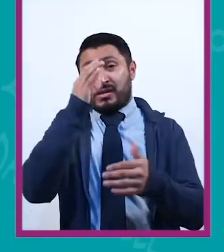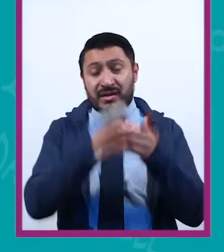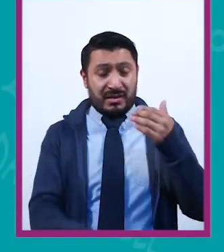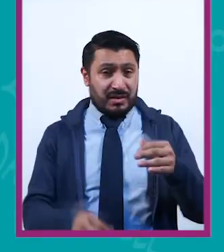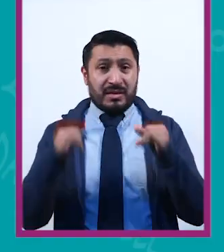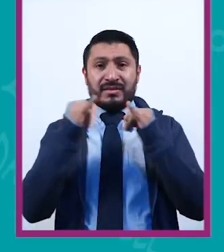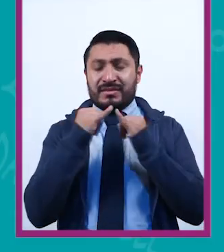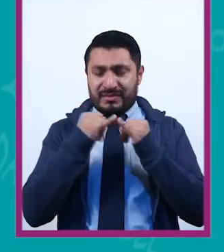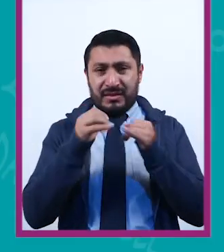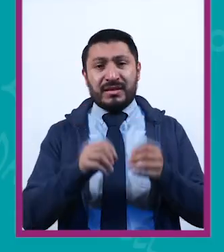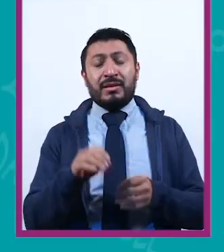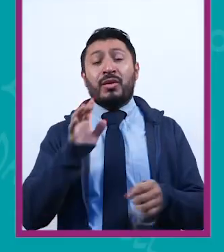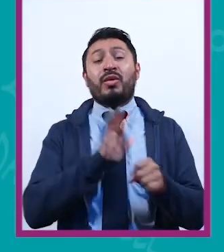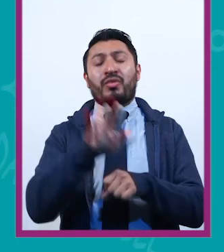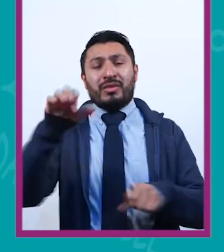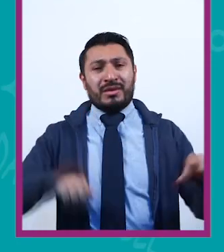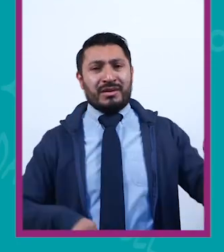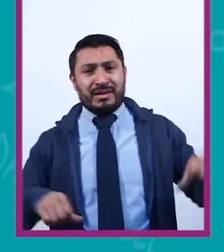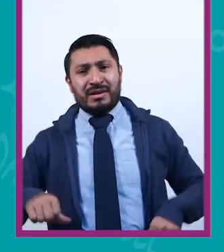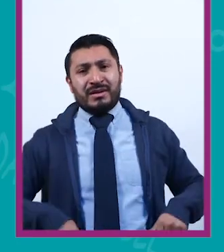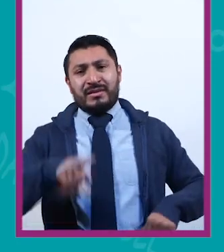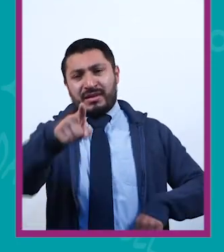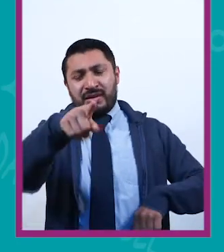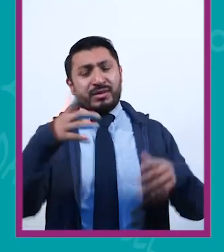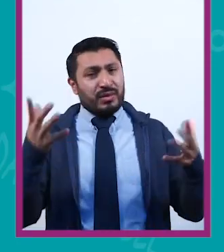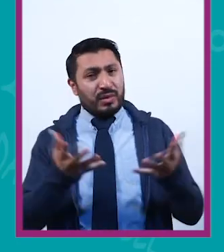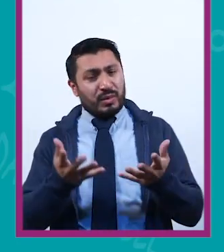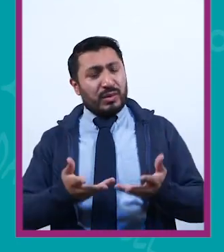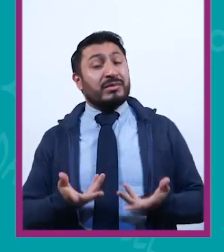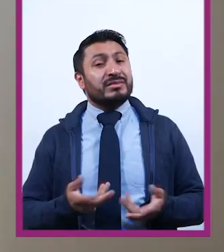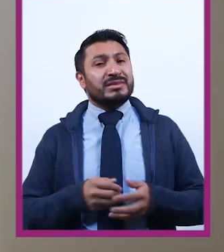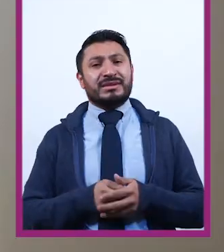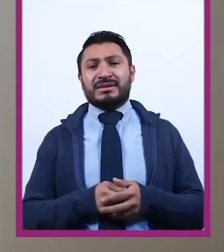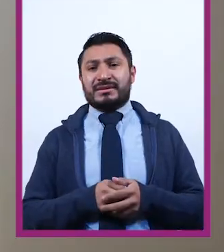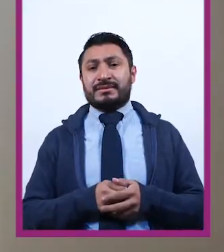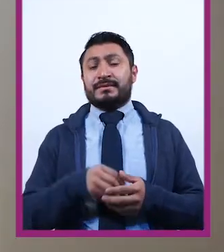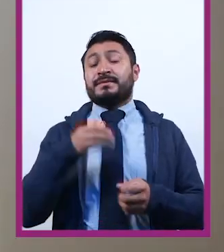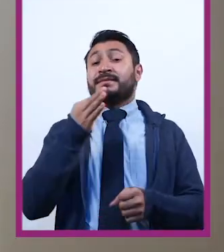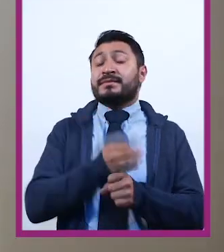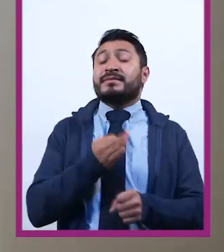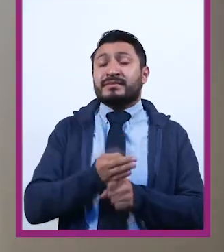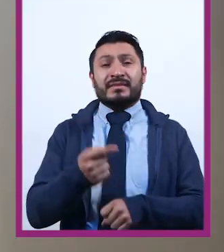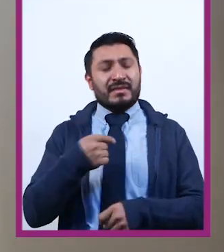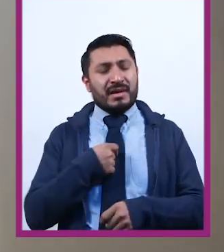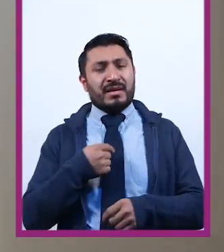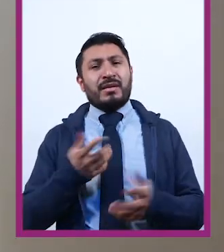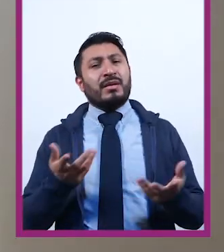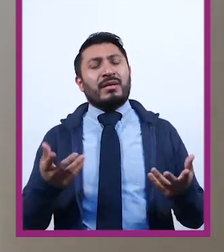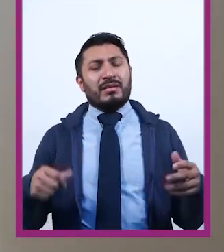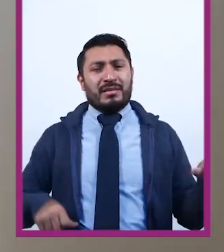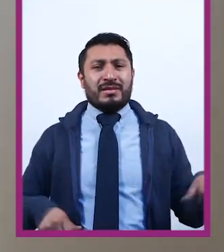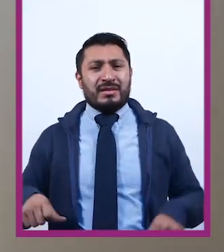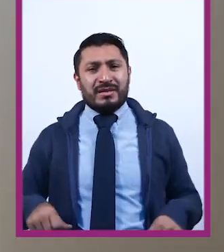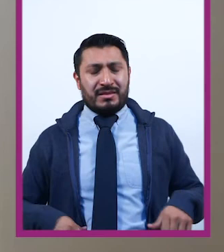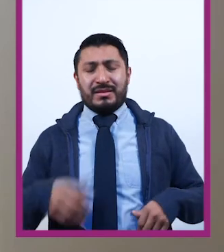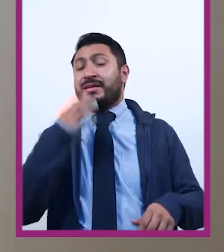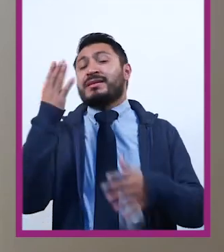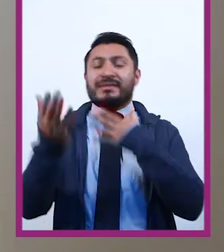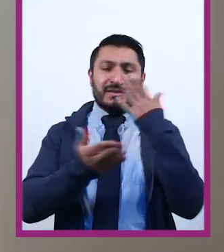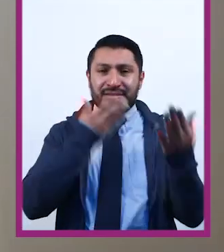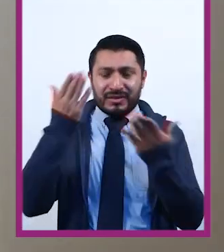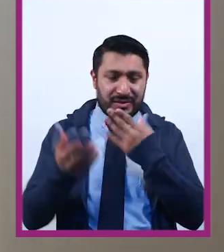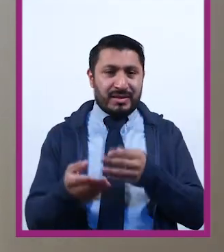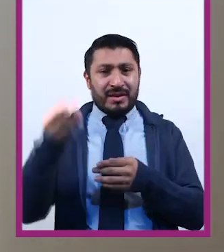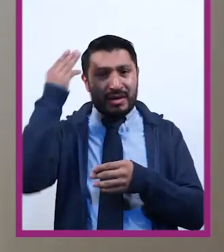tus estudios en dicho instituto, ¿qué actividad vas a emprender? Por ahora mis planes son, pues sí,